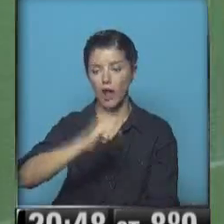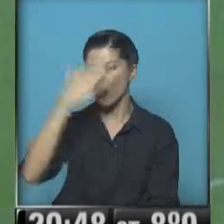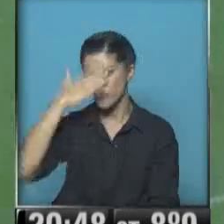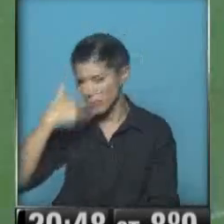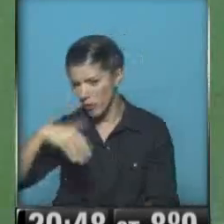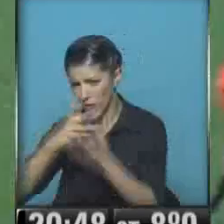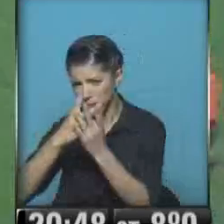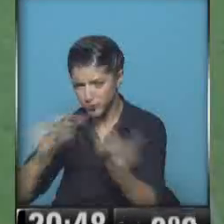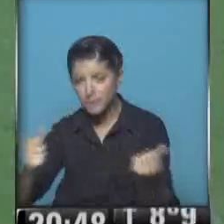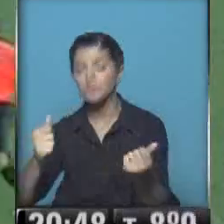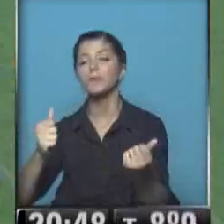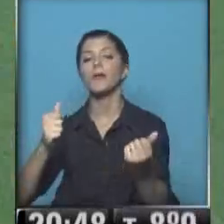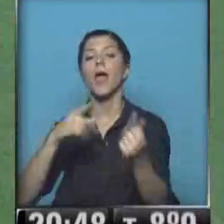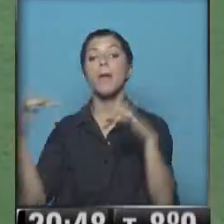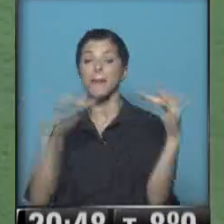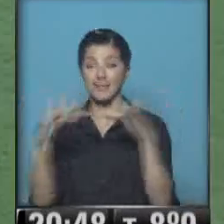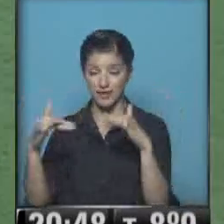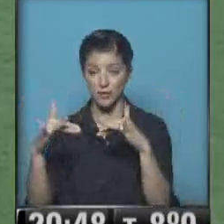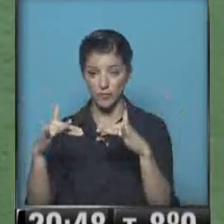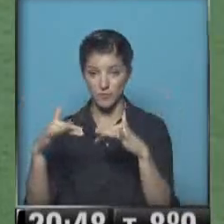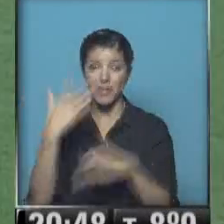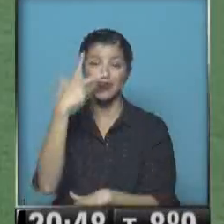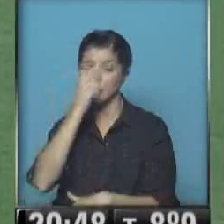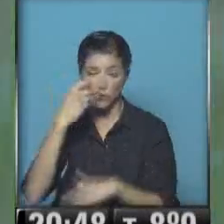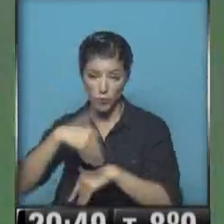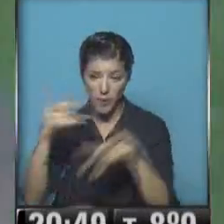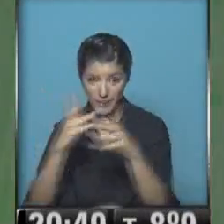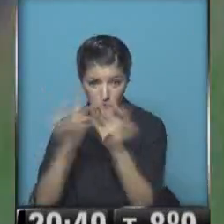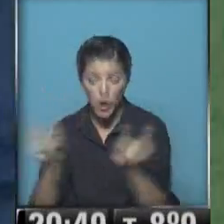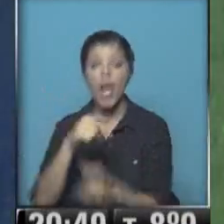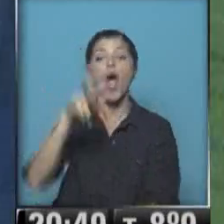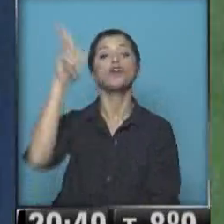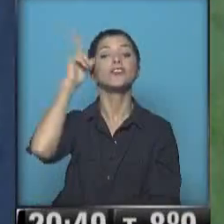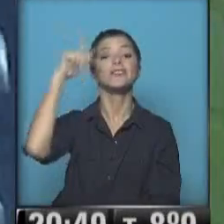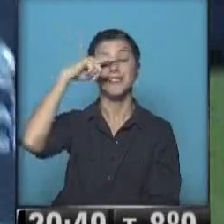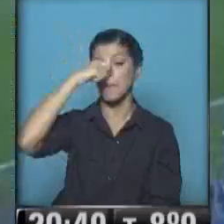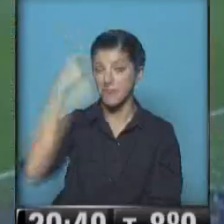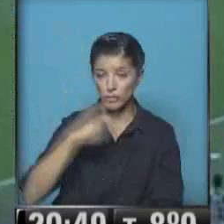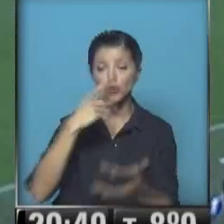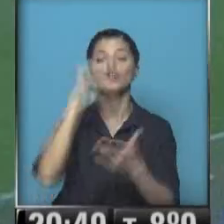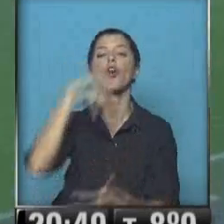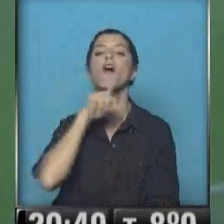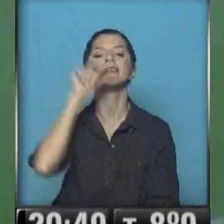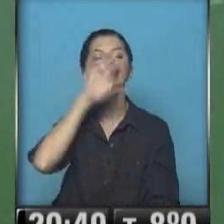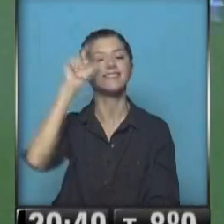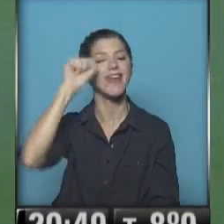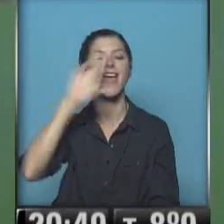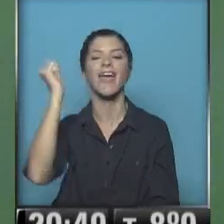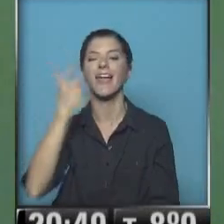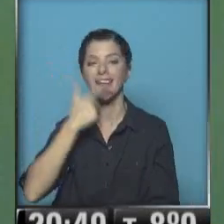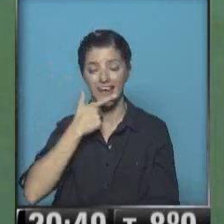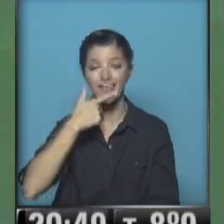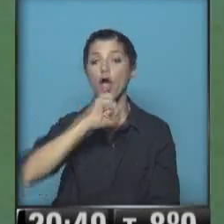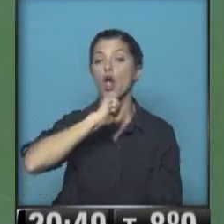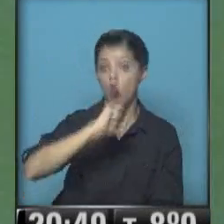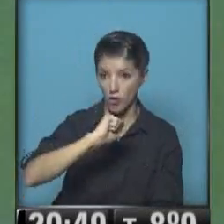menos de 3 minutos. Faltaban para que finalice y a los 87 aparecía Contreras. De esta manera le daba la 5ª victoria